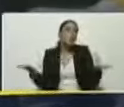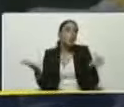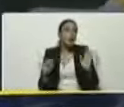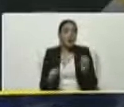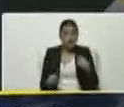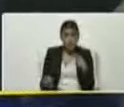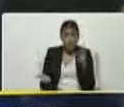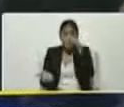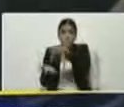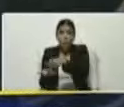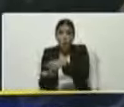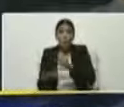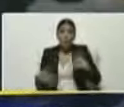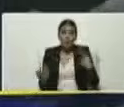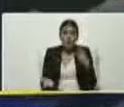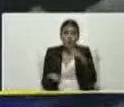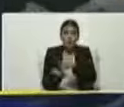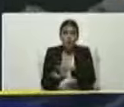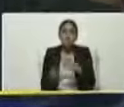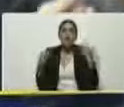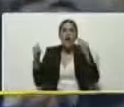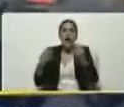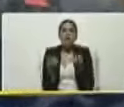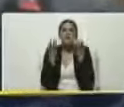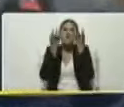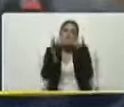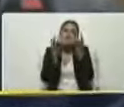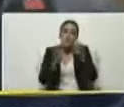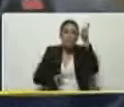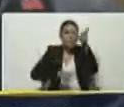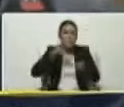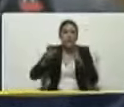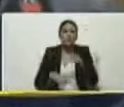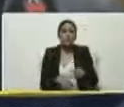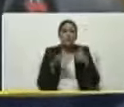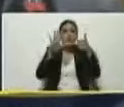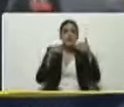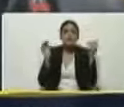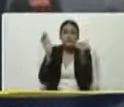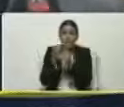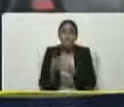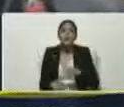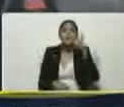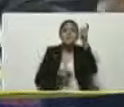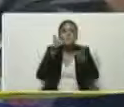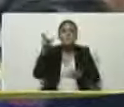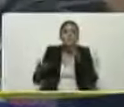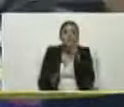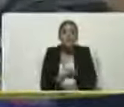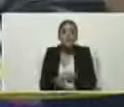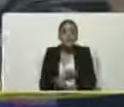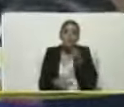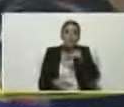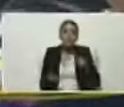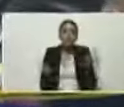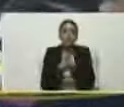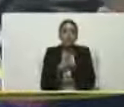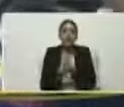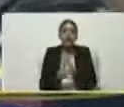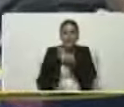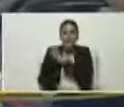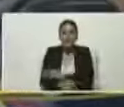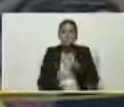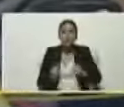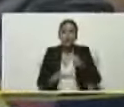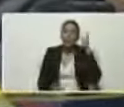12 del mediodía hay 60 mil personas. Somos pueblo, ¿verdad? Somos poder del pueblo. Que nadie